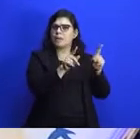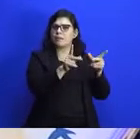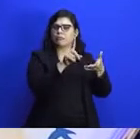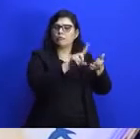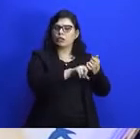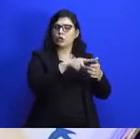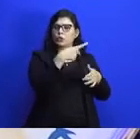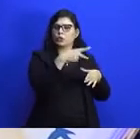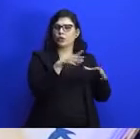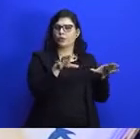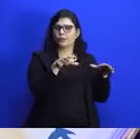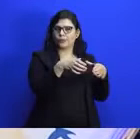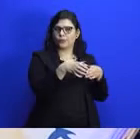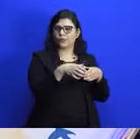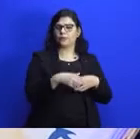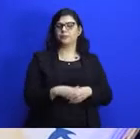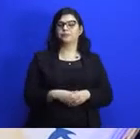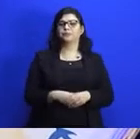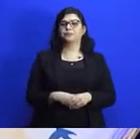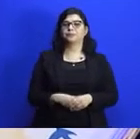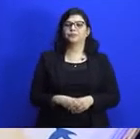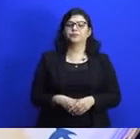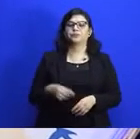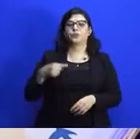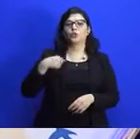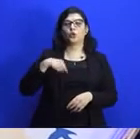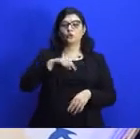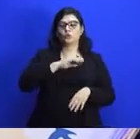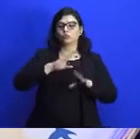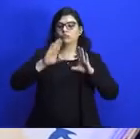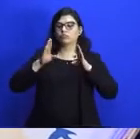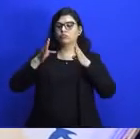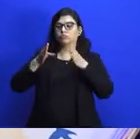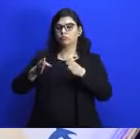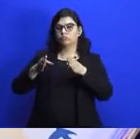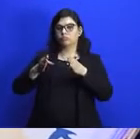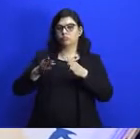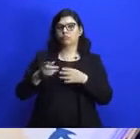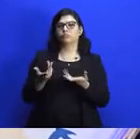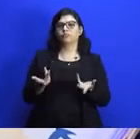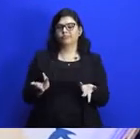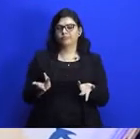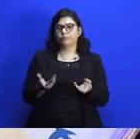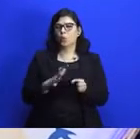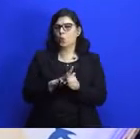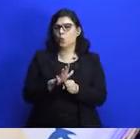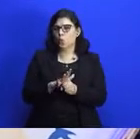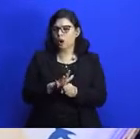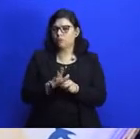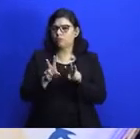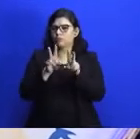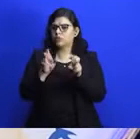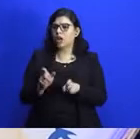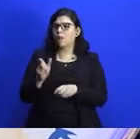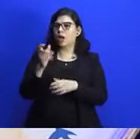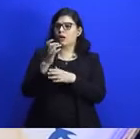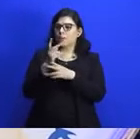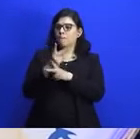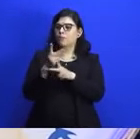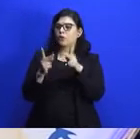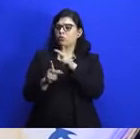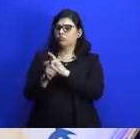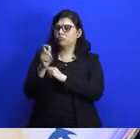comunidades. Algo en lo que estamos muy enfocados es el dar acceso a precios disruptivos en los lugares en donde